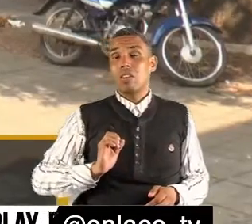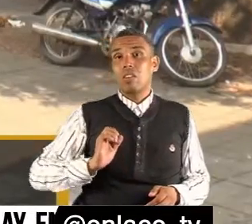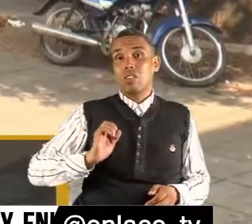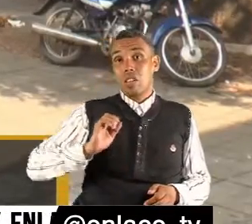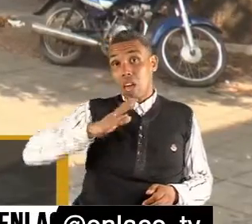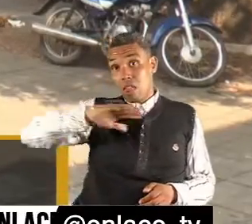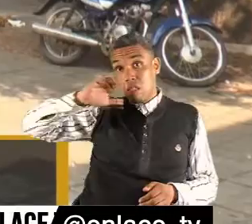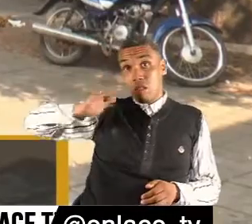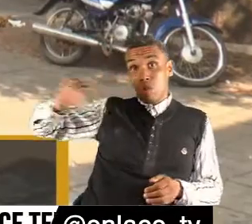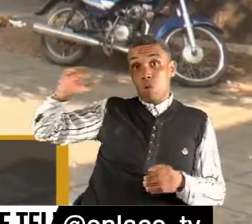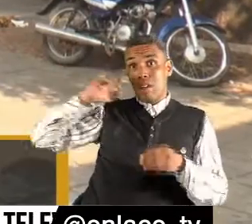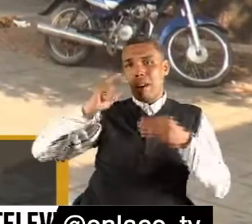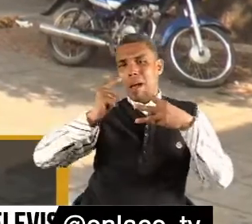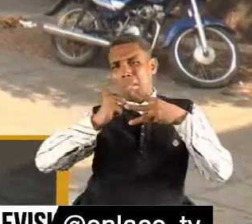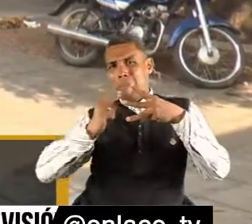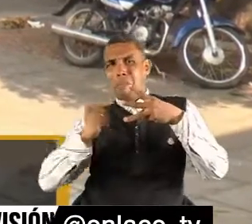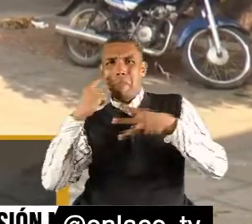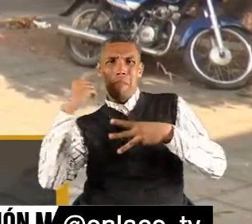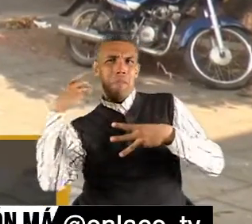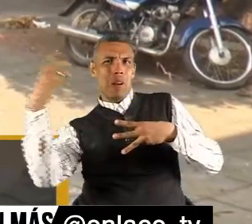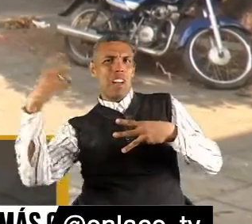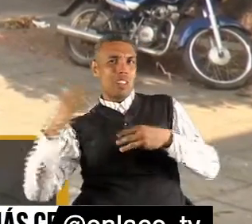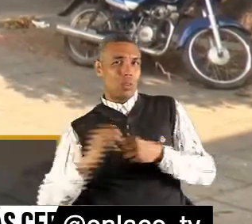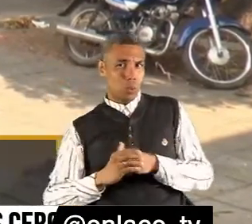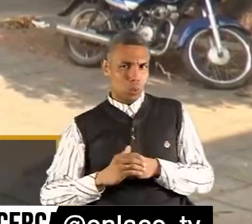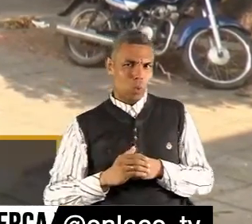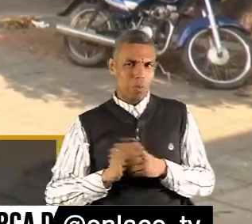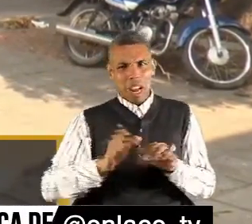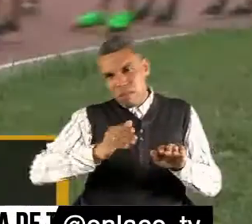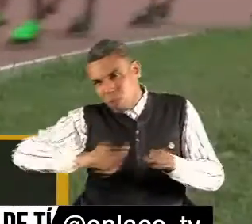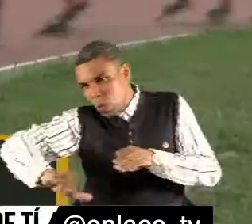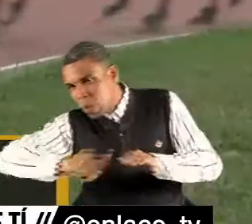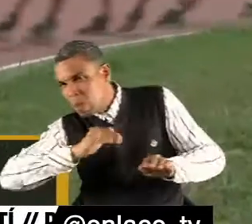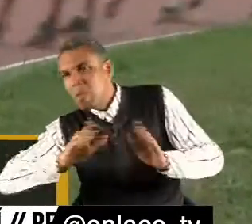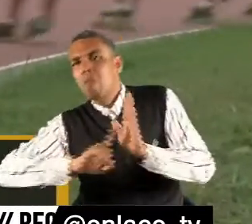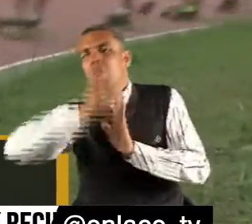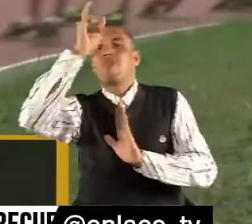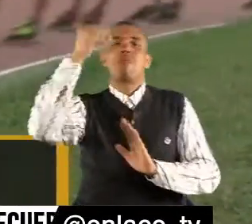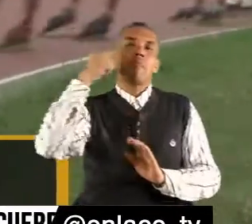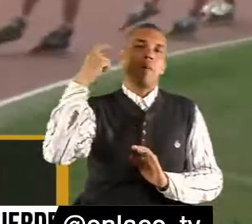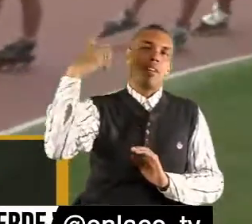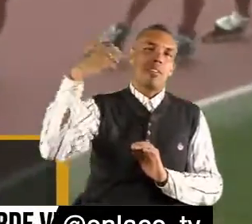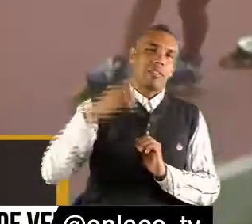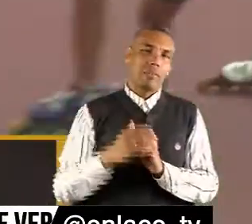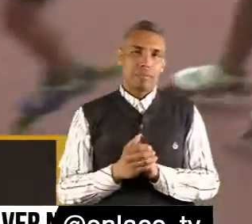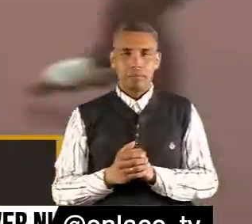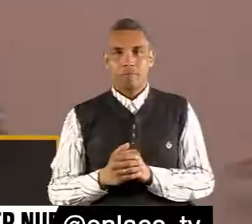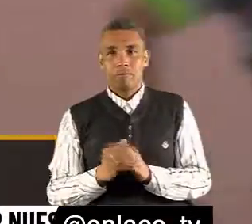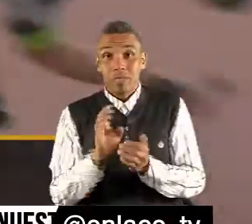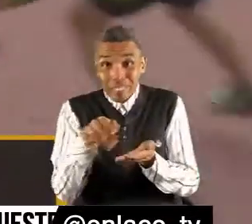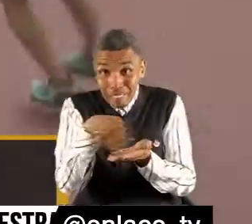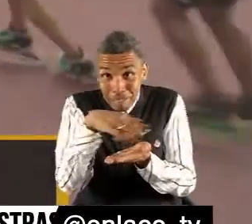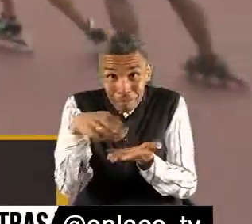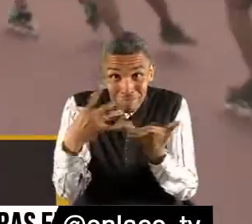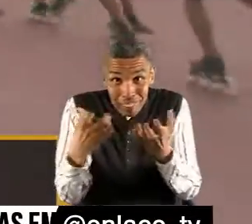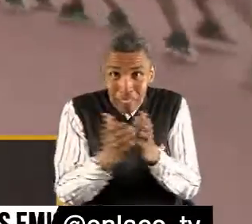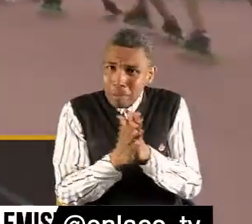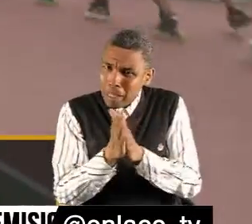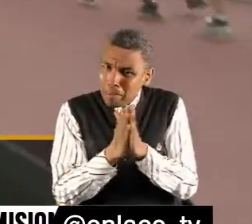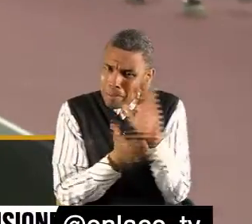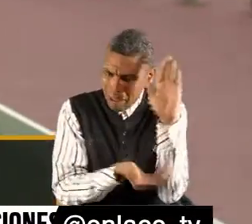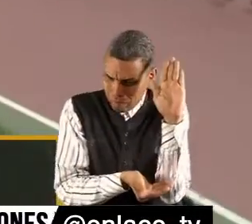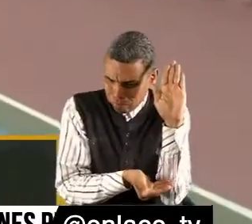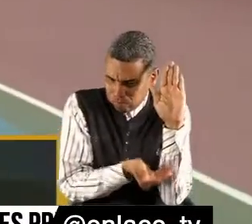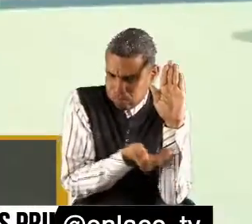Aspiramos nuevamente porque Santander hace mucho rato que no está en los top de los tres del país. Aspiramos